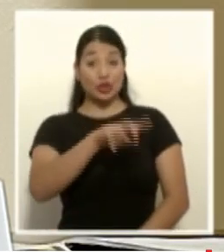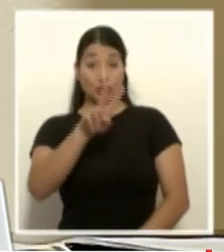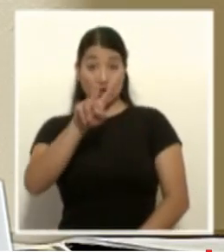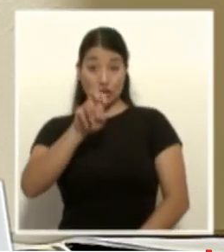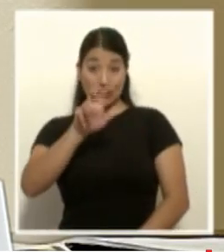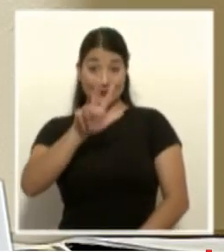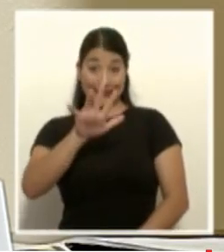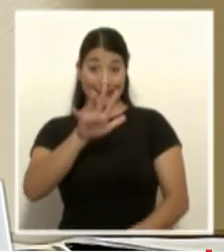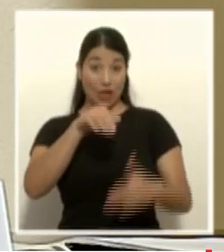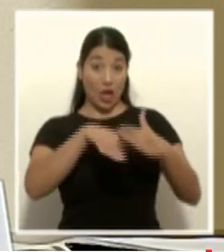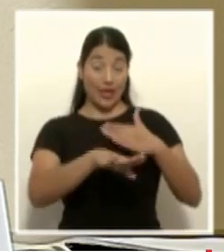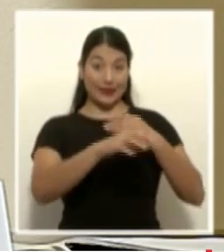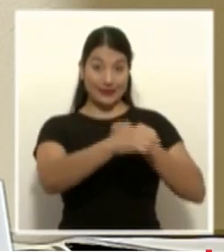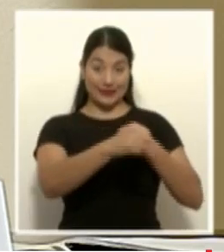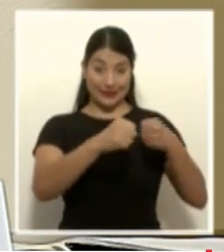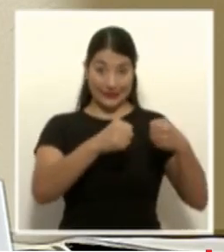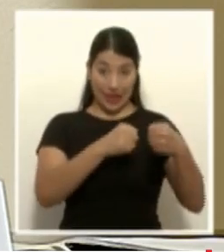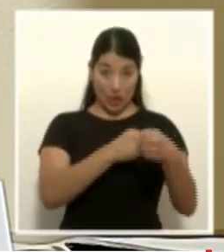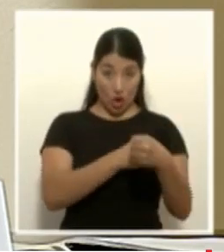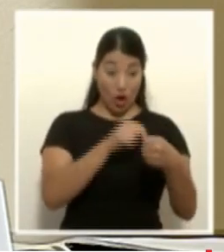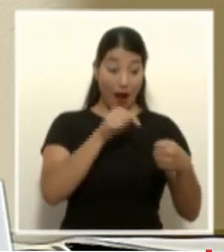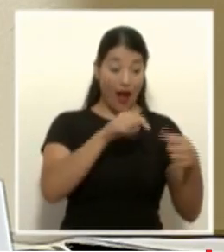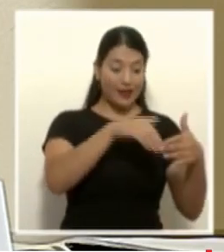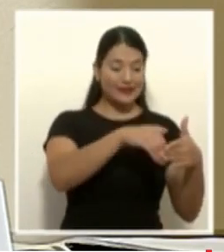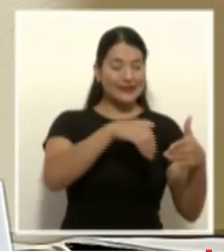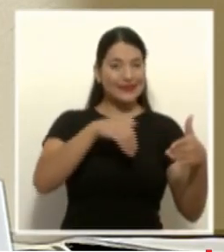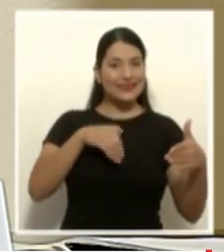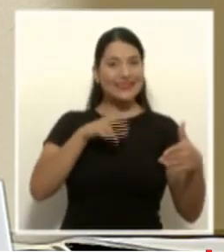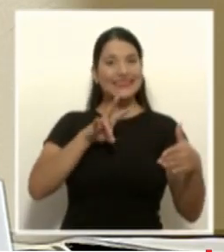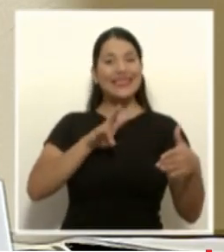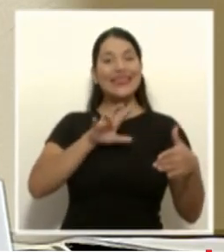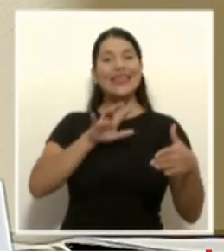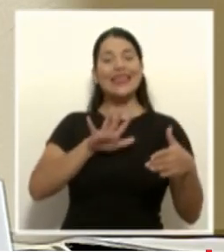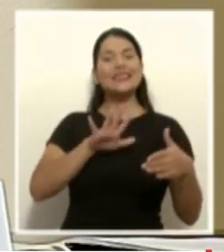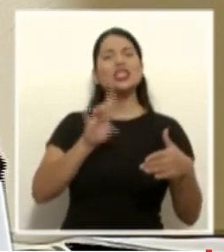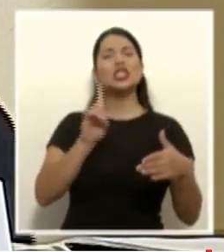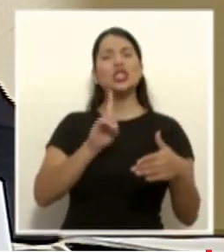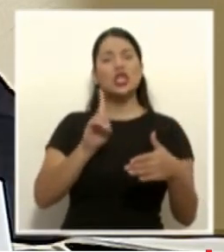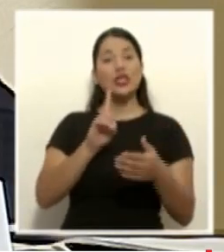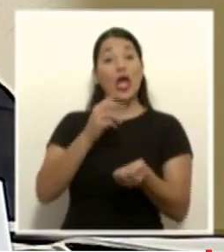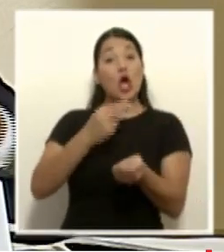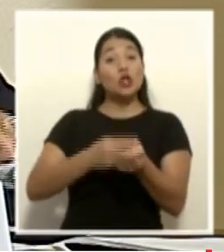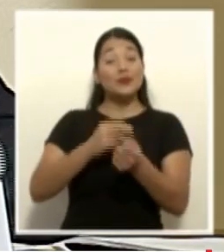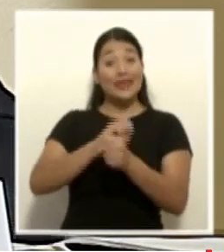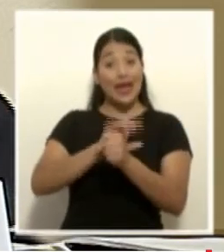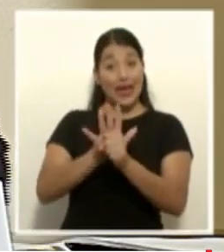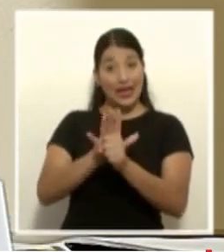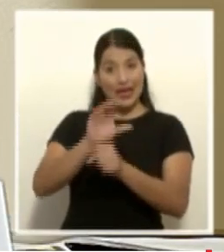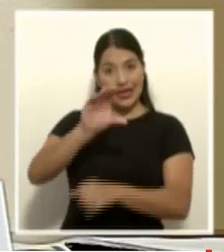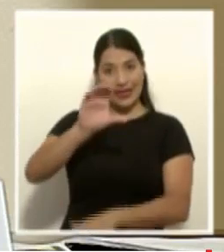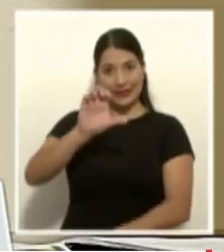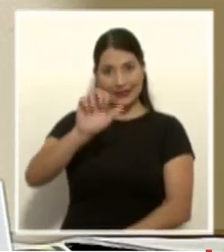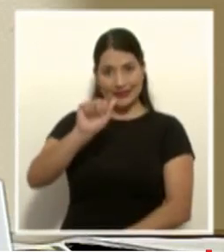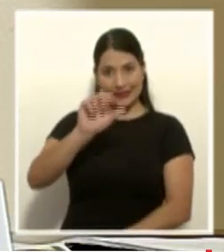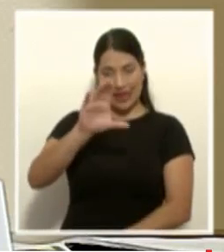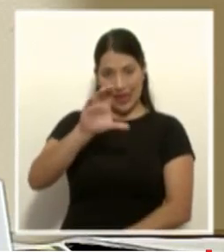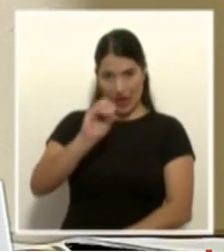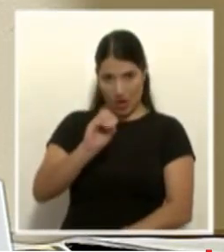salón, hay 75 que están en SEACO y el resto están distribuidos en